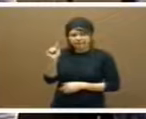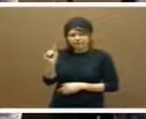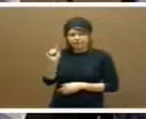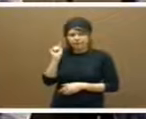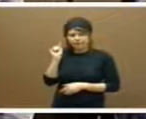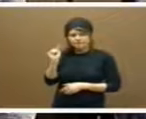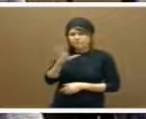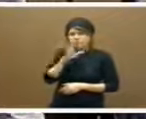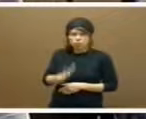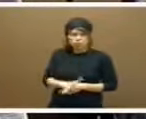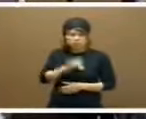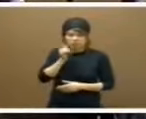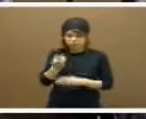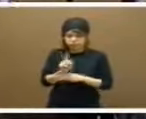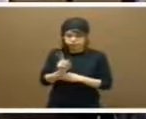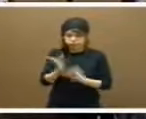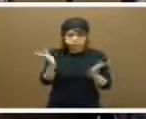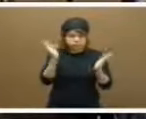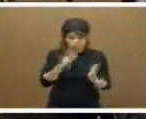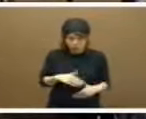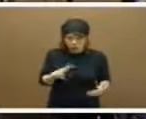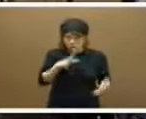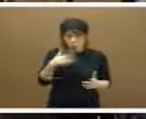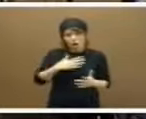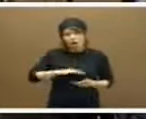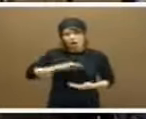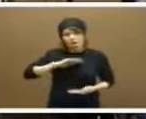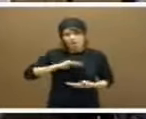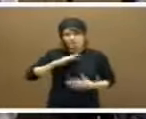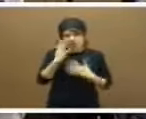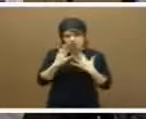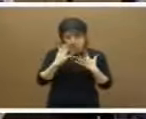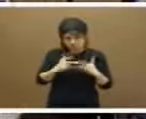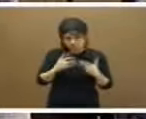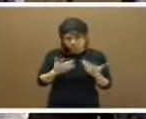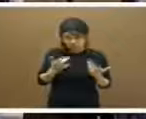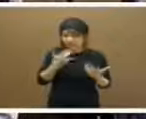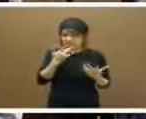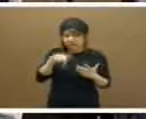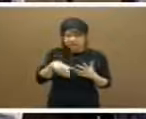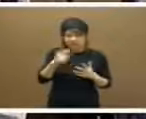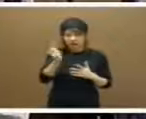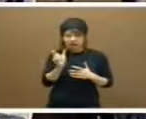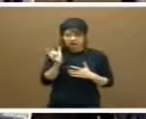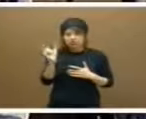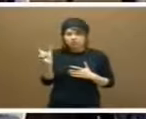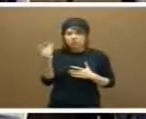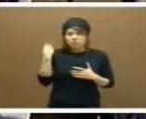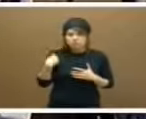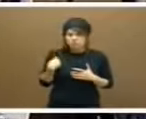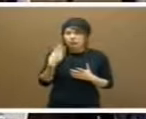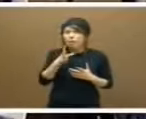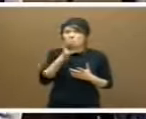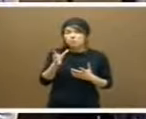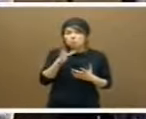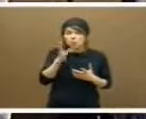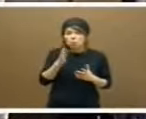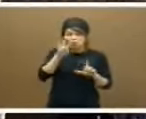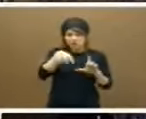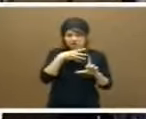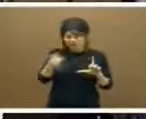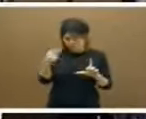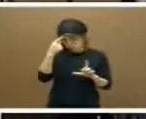la insuficiente celeridad o la incapacidad administrativa o el exceso de burocracia, si esta cantidad que figura en la tabla,